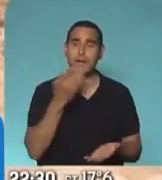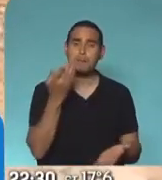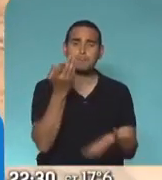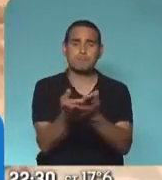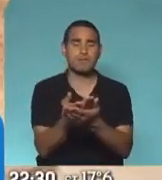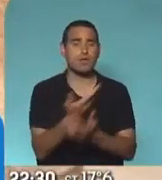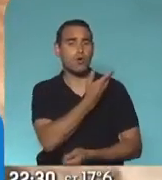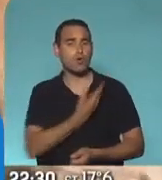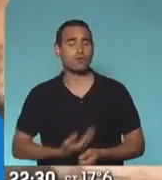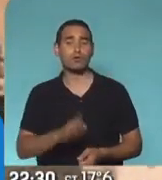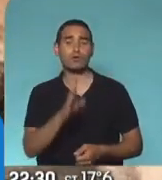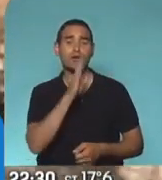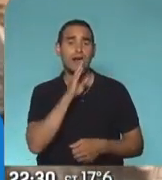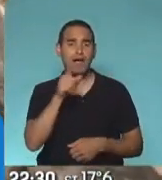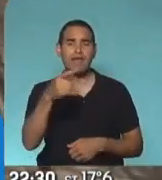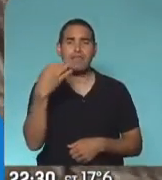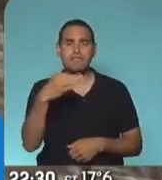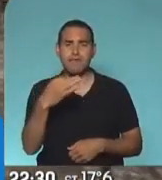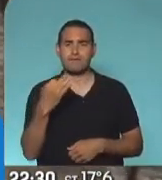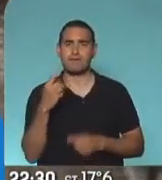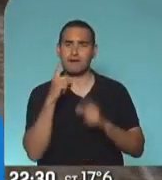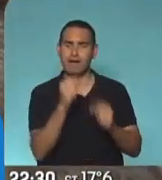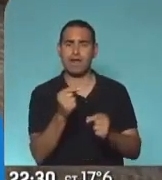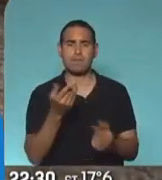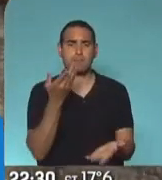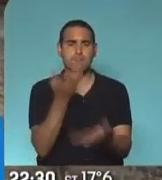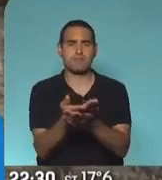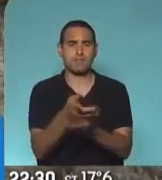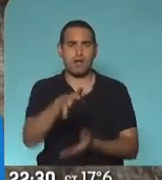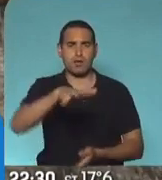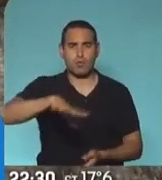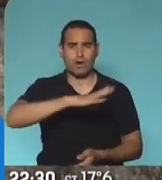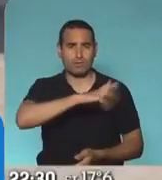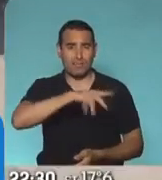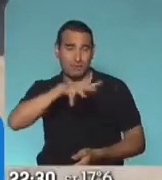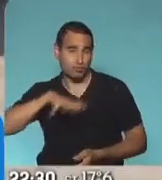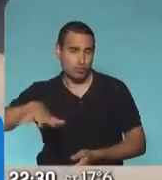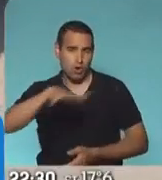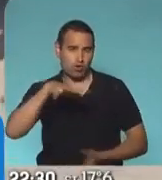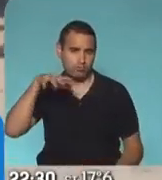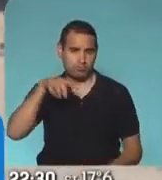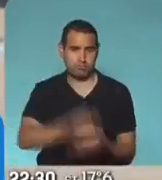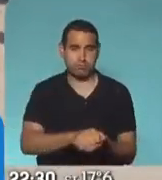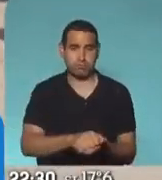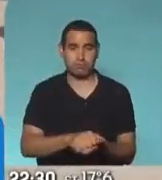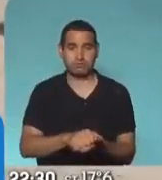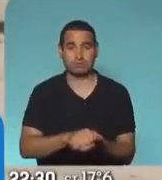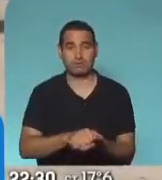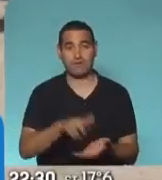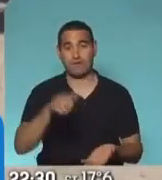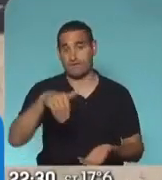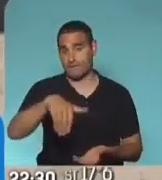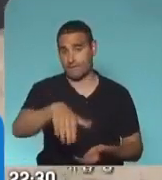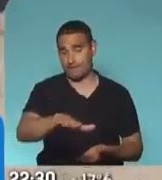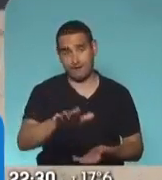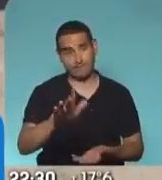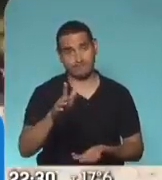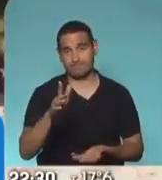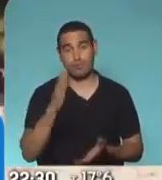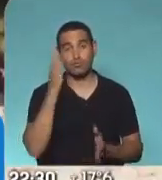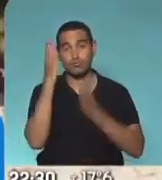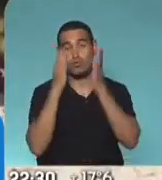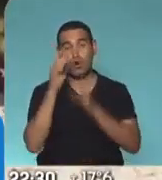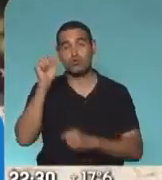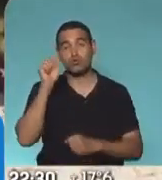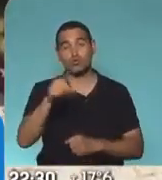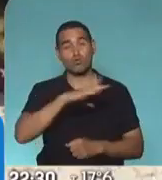gobierno de Israel reclame de inmediato la soberanía sobre los territorios ocupados, lo que supondría el fin del sueño de